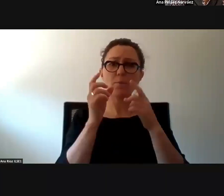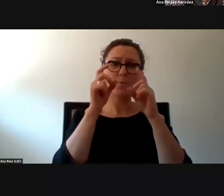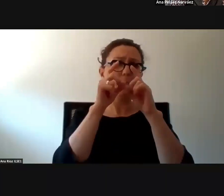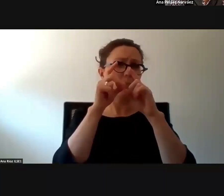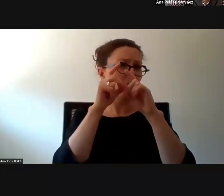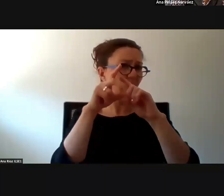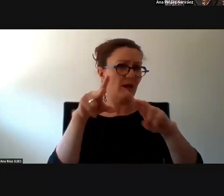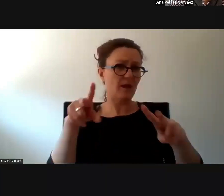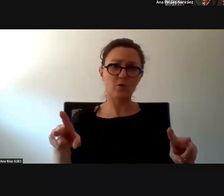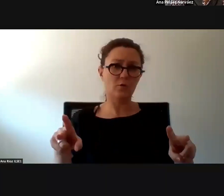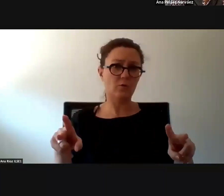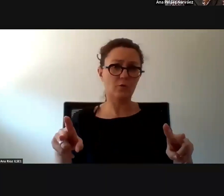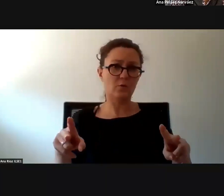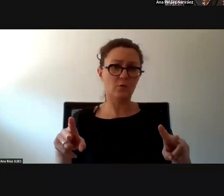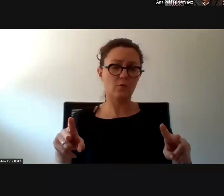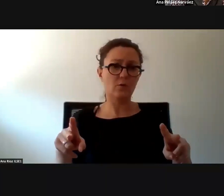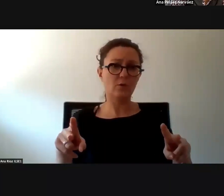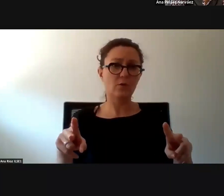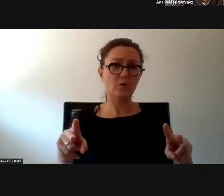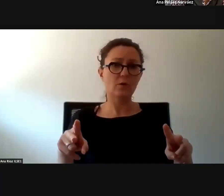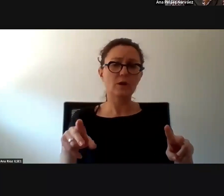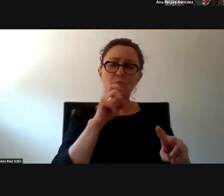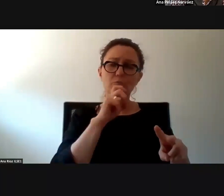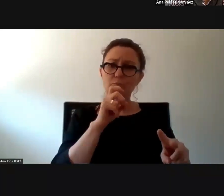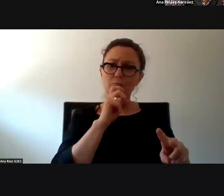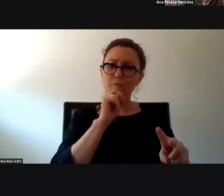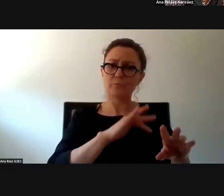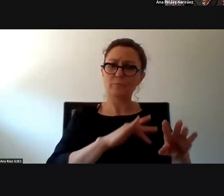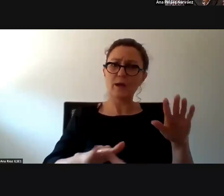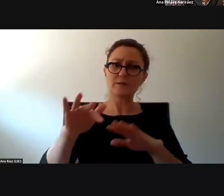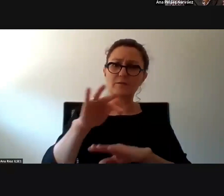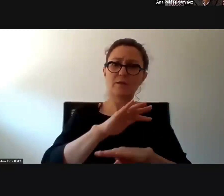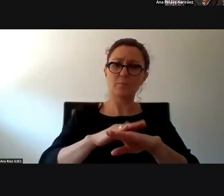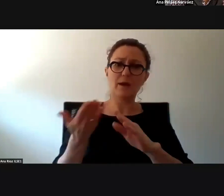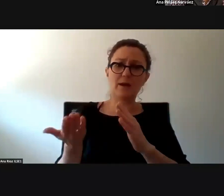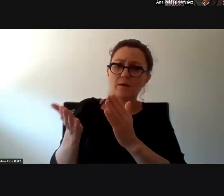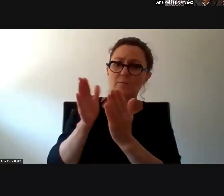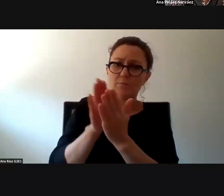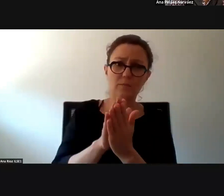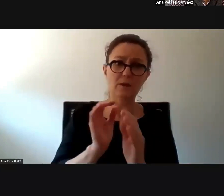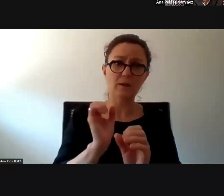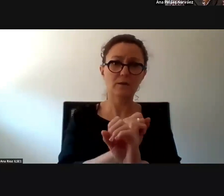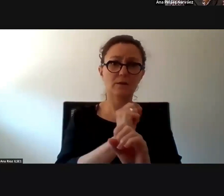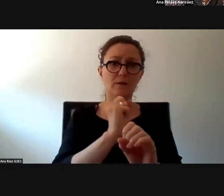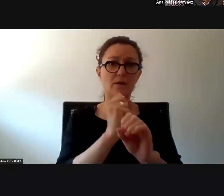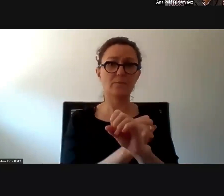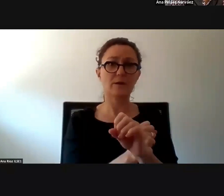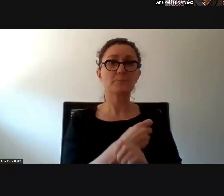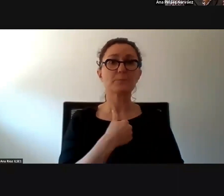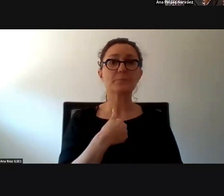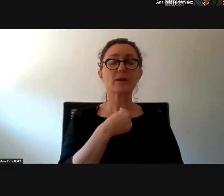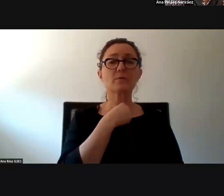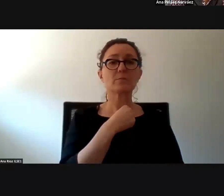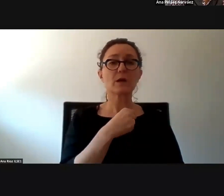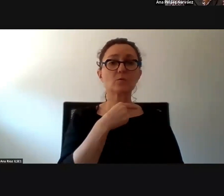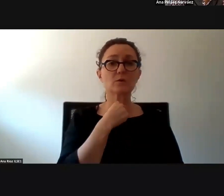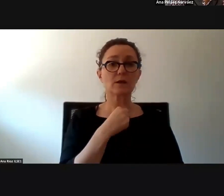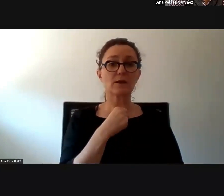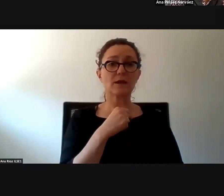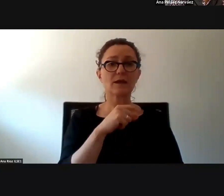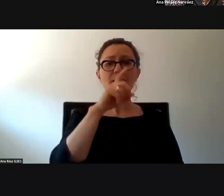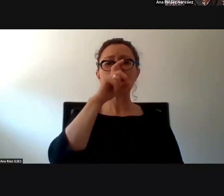más y es mucho más complicado poder abordarla. A mí me gustaría recordar aquí